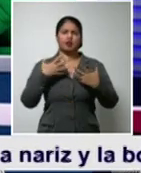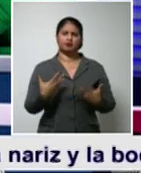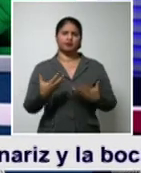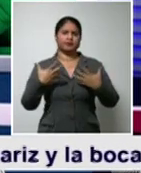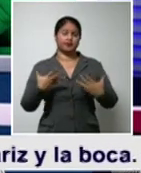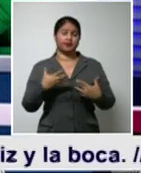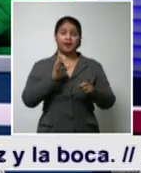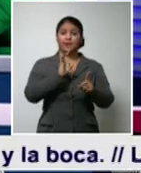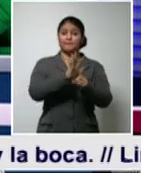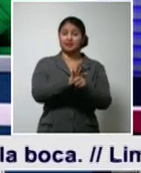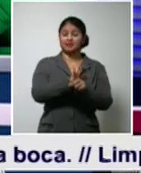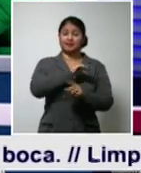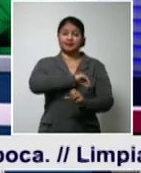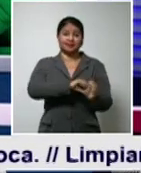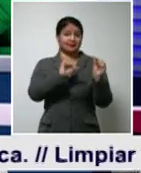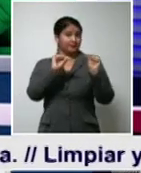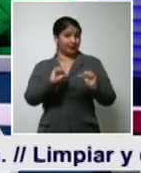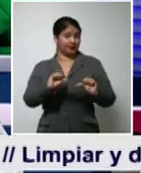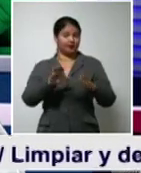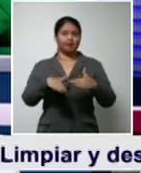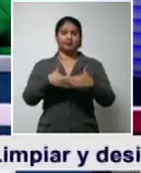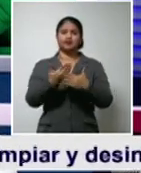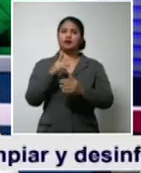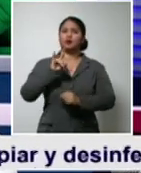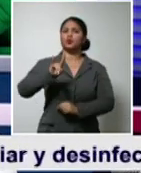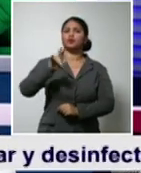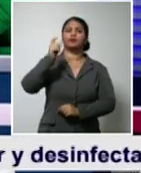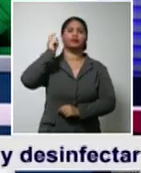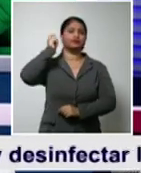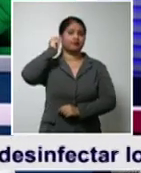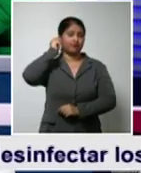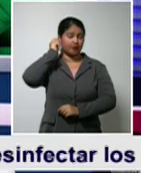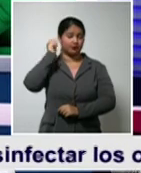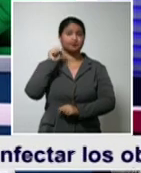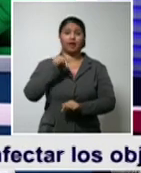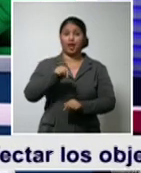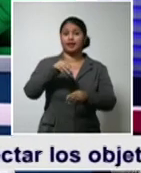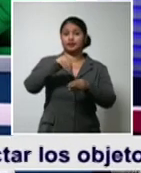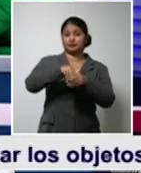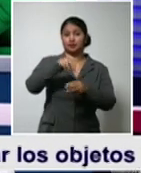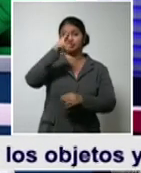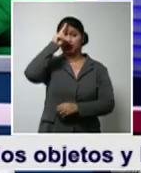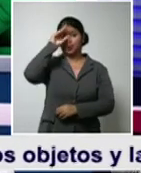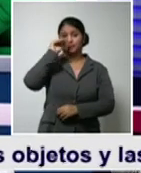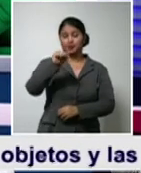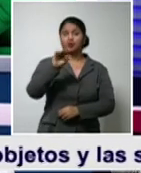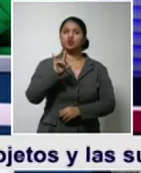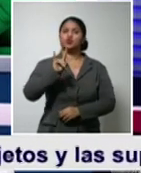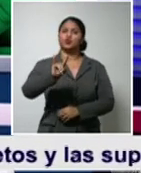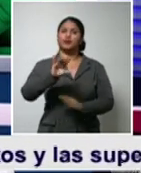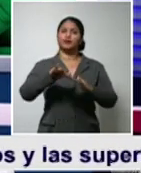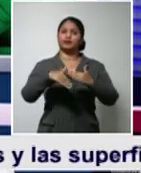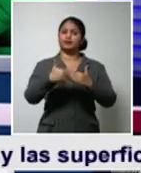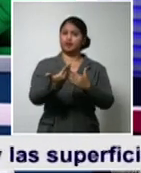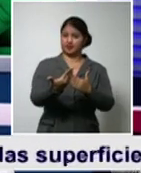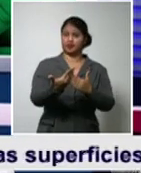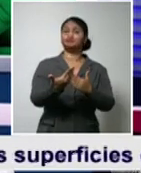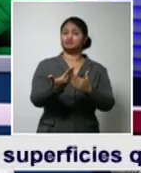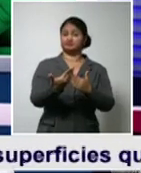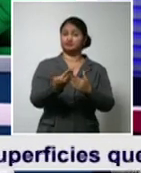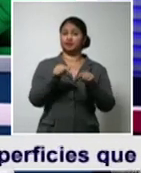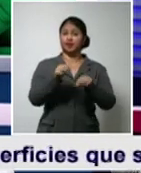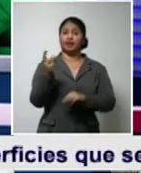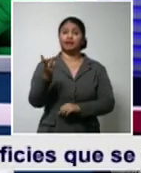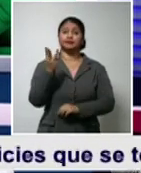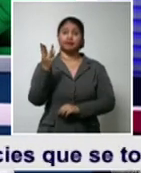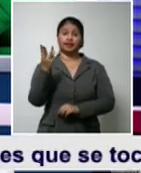estadía de 9 días ingresado, 3 en terapia intensiva. Se hicieron